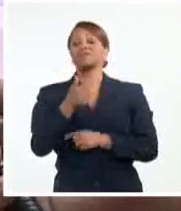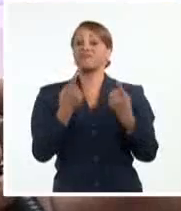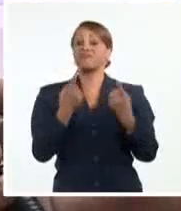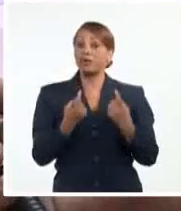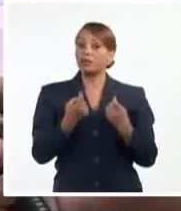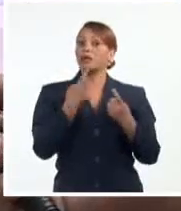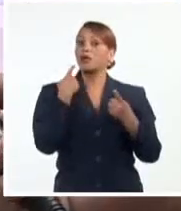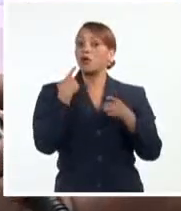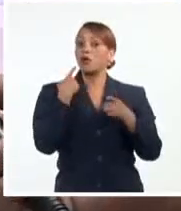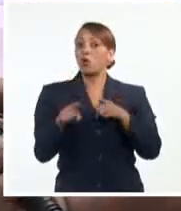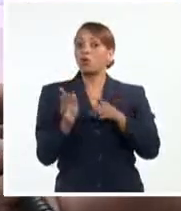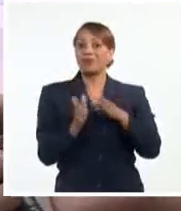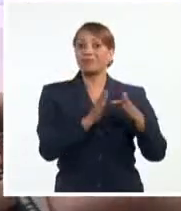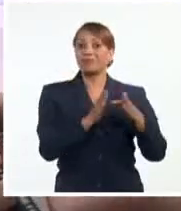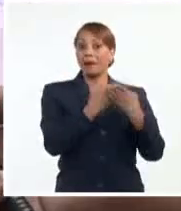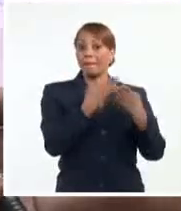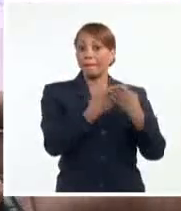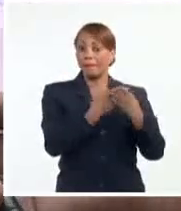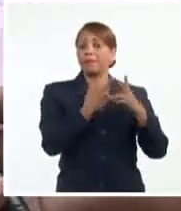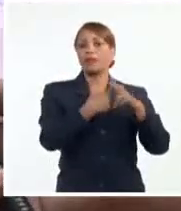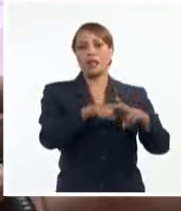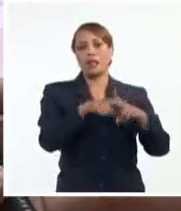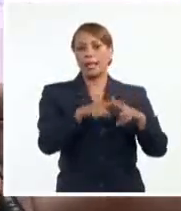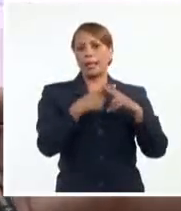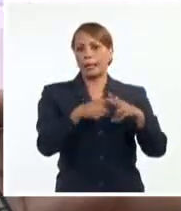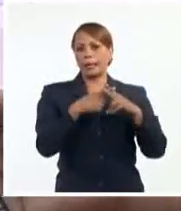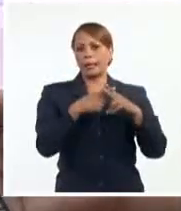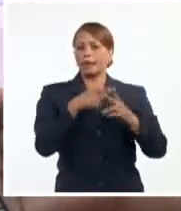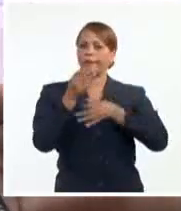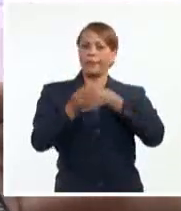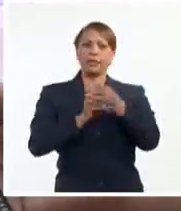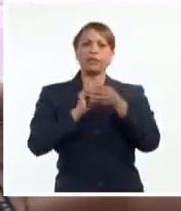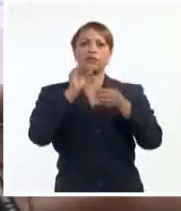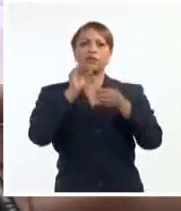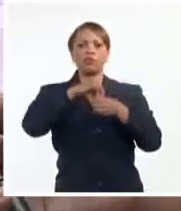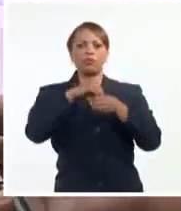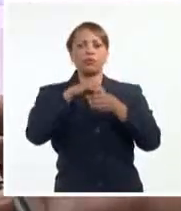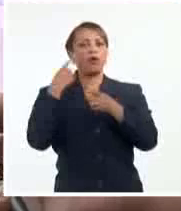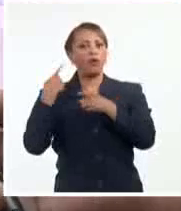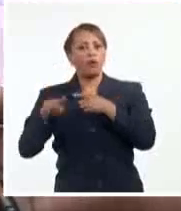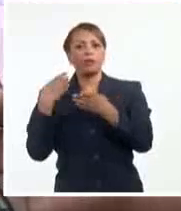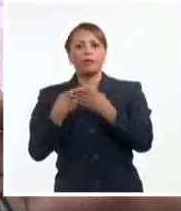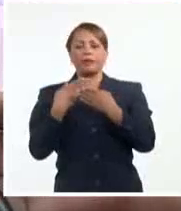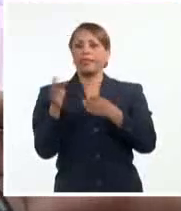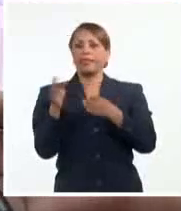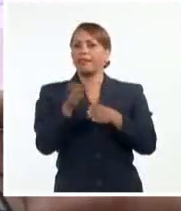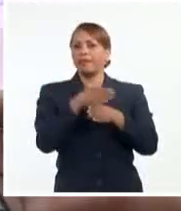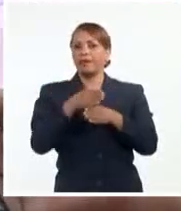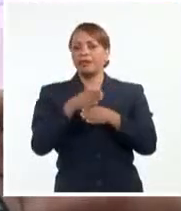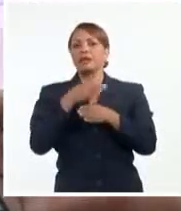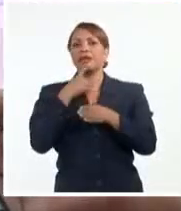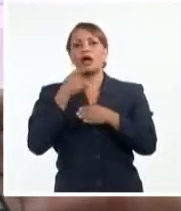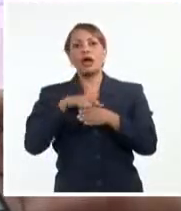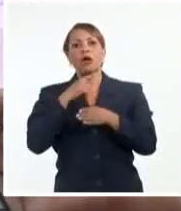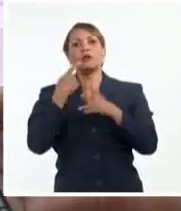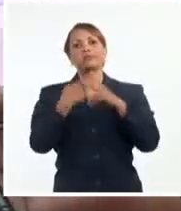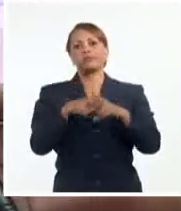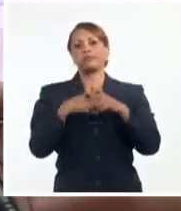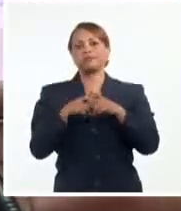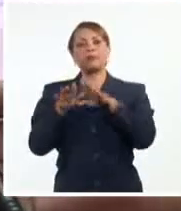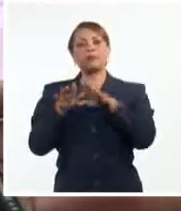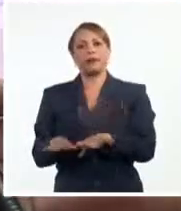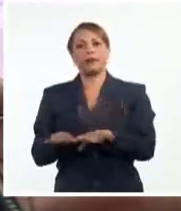de unidades que están en mantenimiento, las que habíamos explicado, incluido la termoeléctrica de Itera, y otras unidades que sí están en avería, que